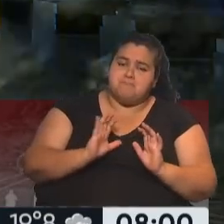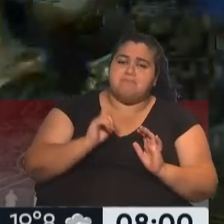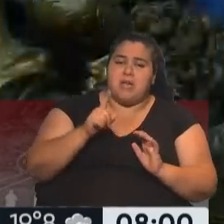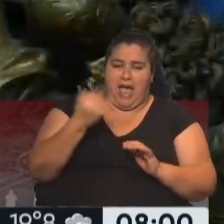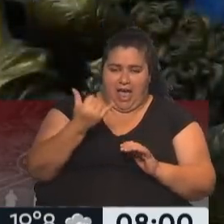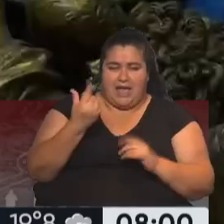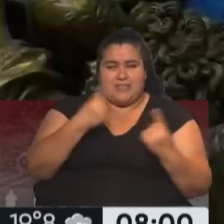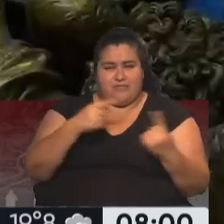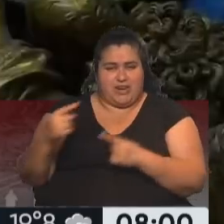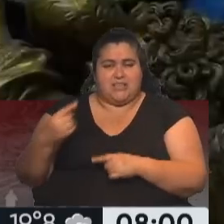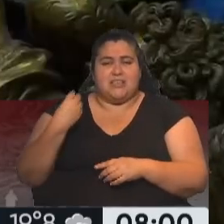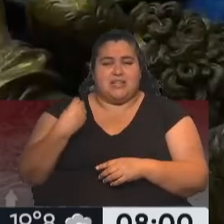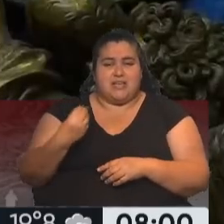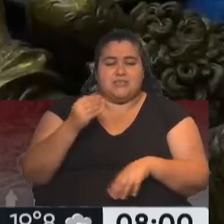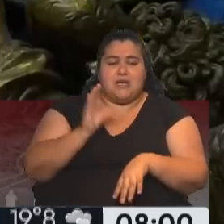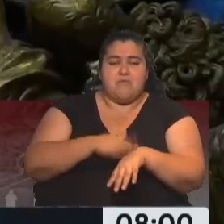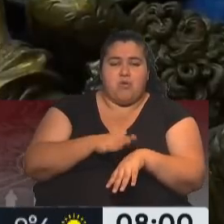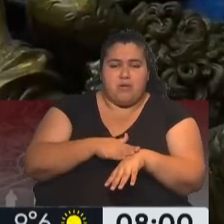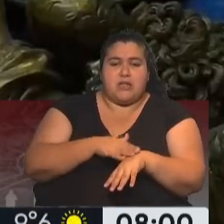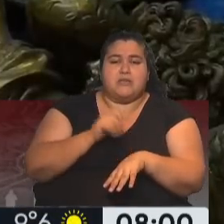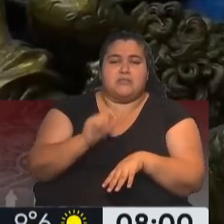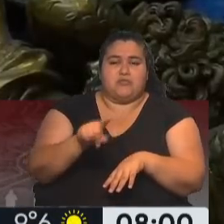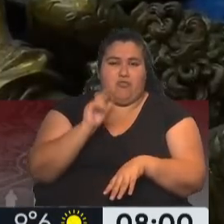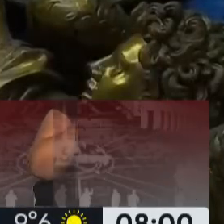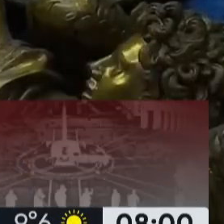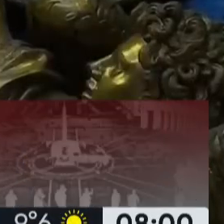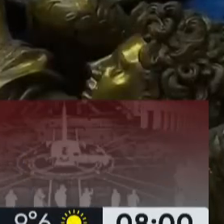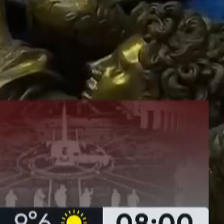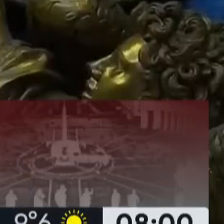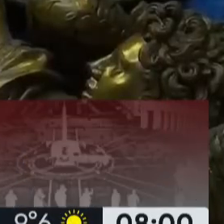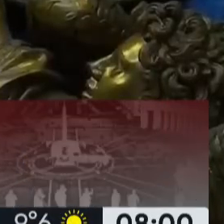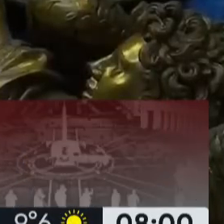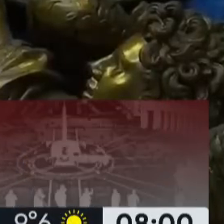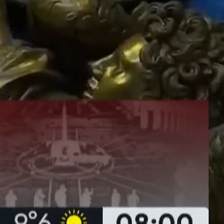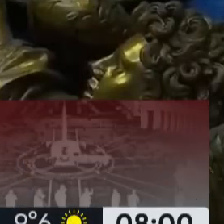toda una cosa tipo Fellini, ¿no?